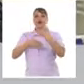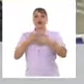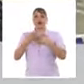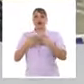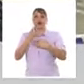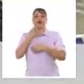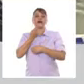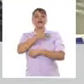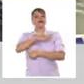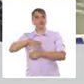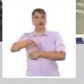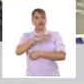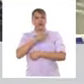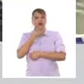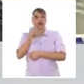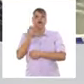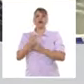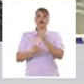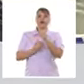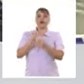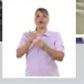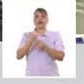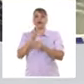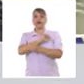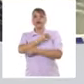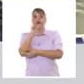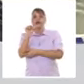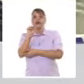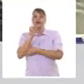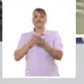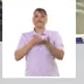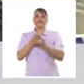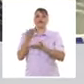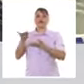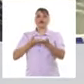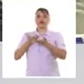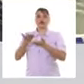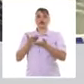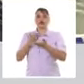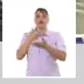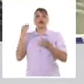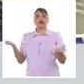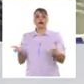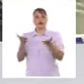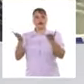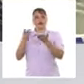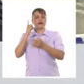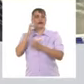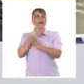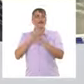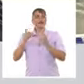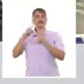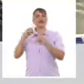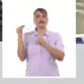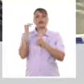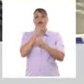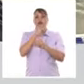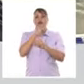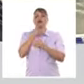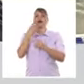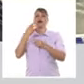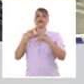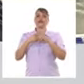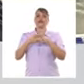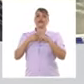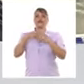con lograr prosperidad a través del comercio, que avance la ciencia y la tecnología para solucionar los problemas humanos,